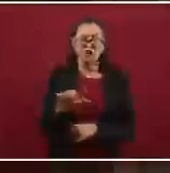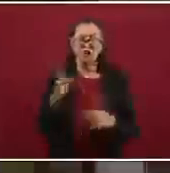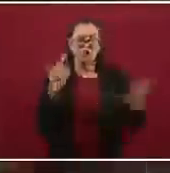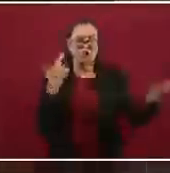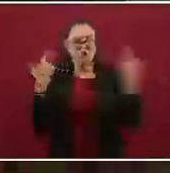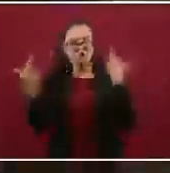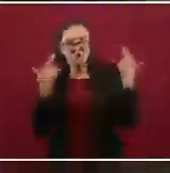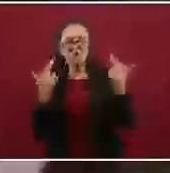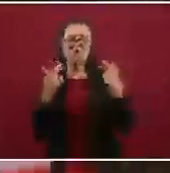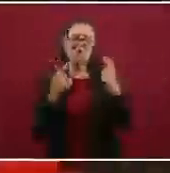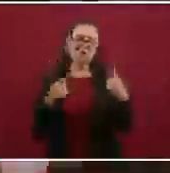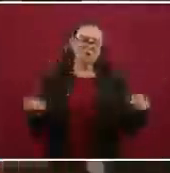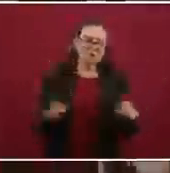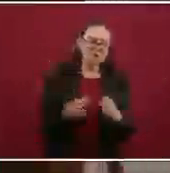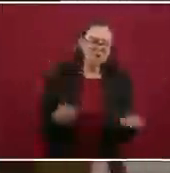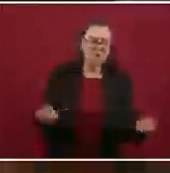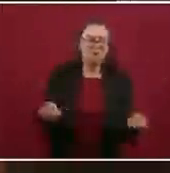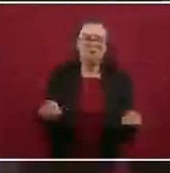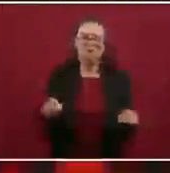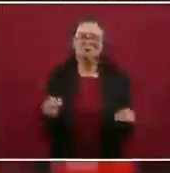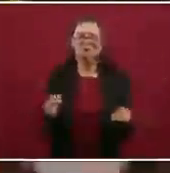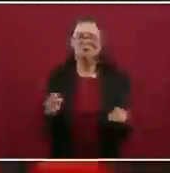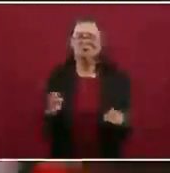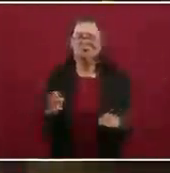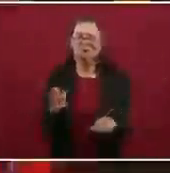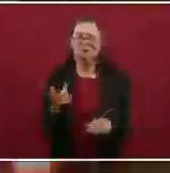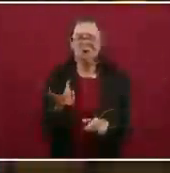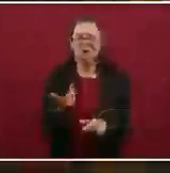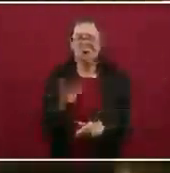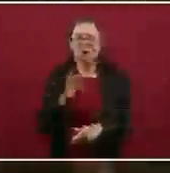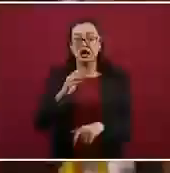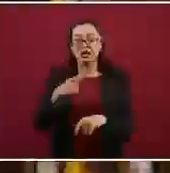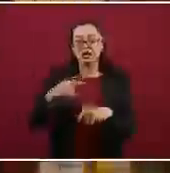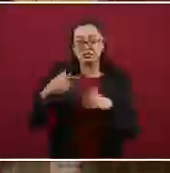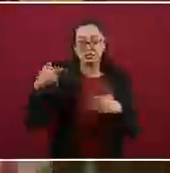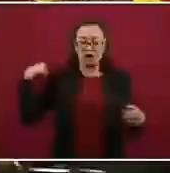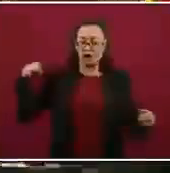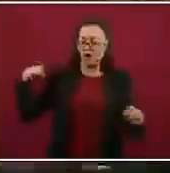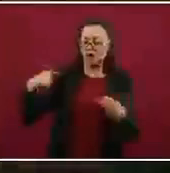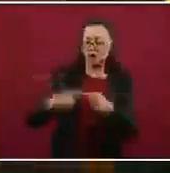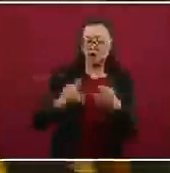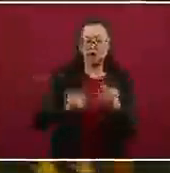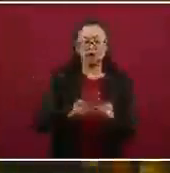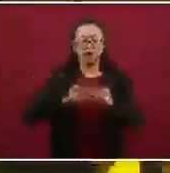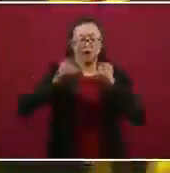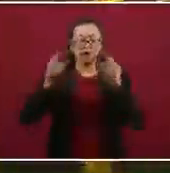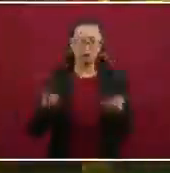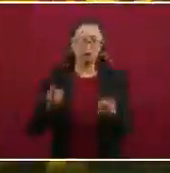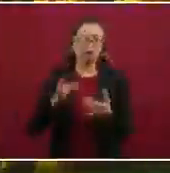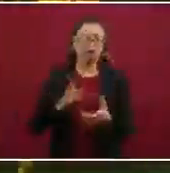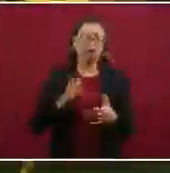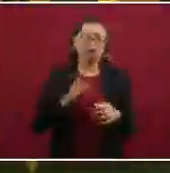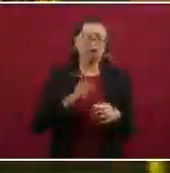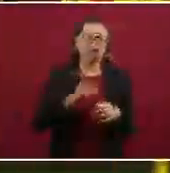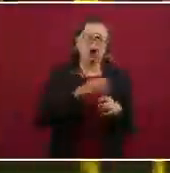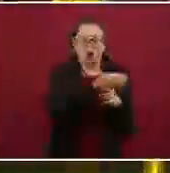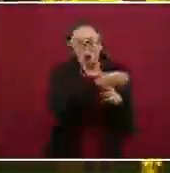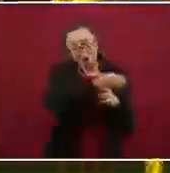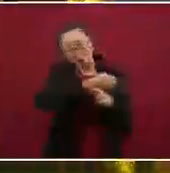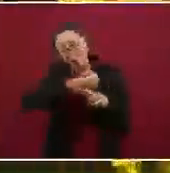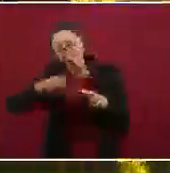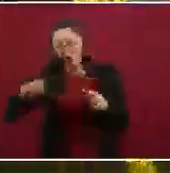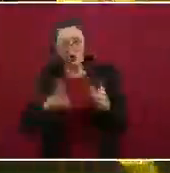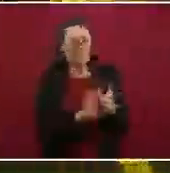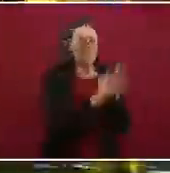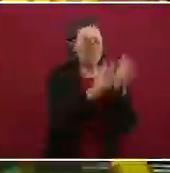de música. El estado que va a concluir todo el repaso, porque fue por un sorteo, todo el orden, toda la